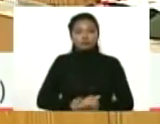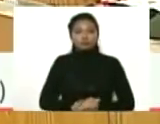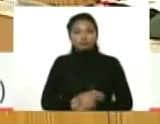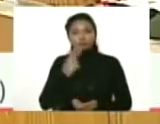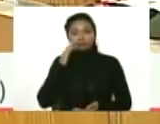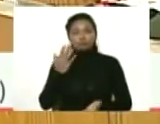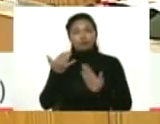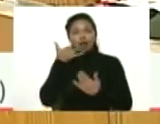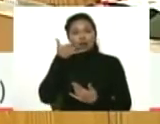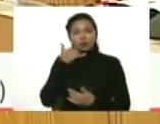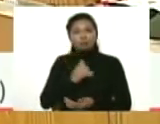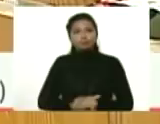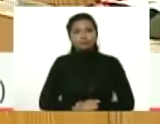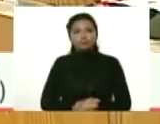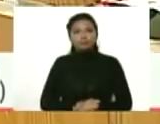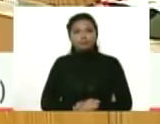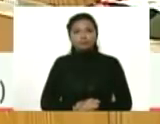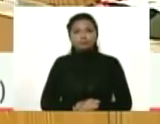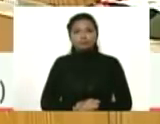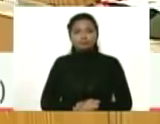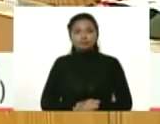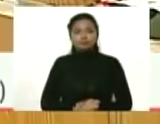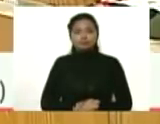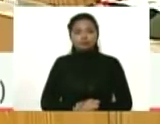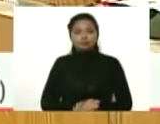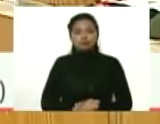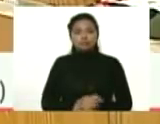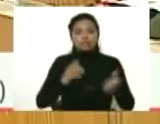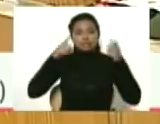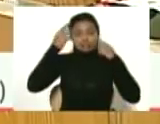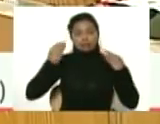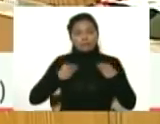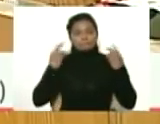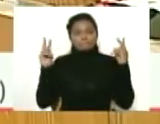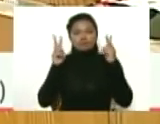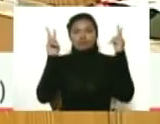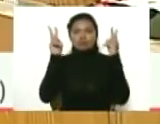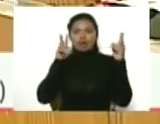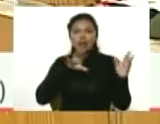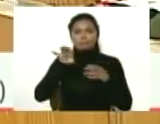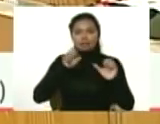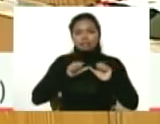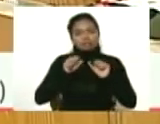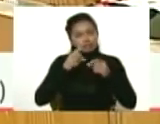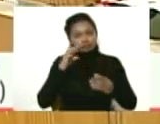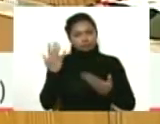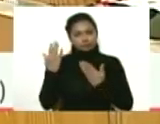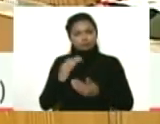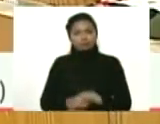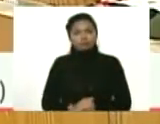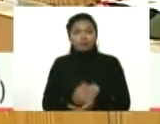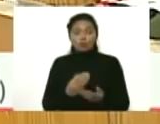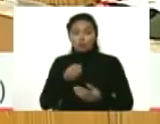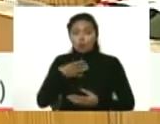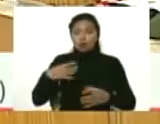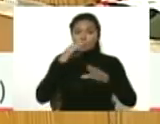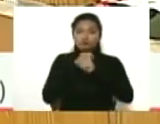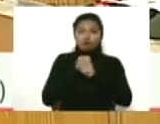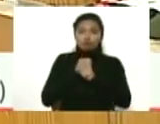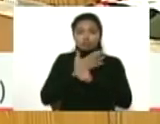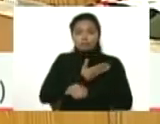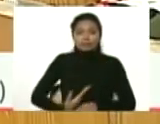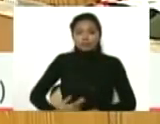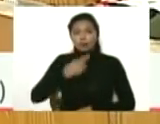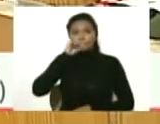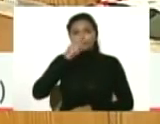¡Aló! Chávez vive, mi comandante jefe. La patria sigue, adelante. Buenas noches, mi comandante jefe. Le